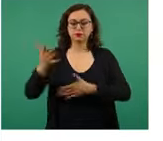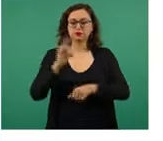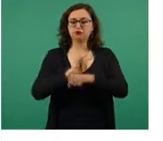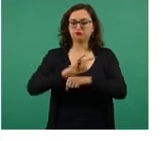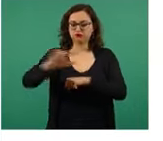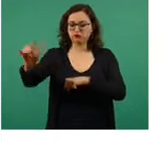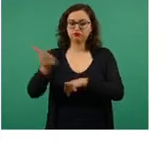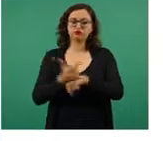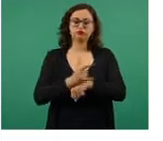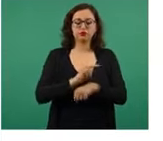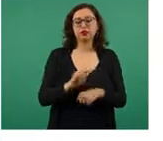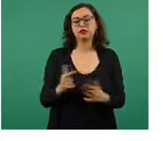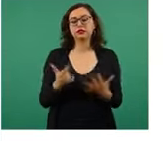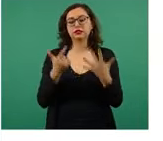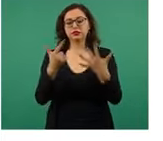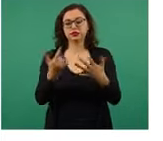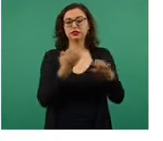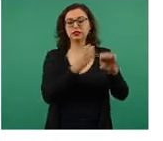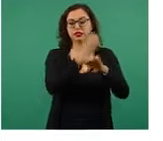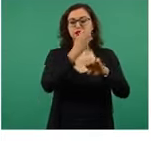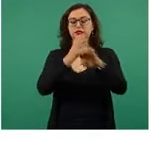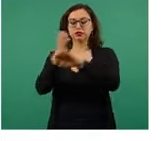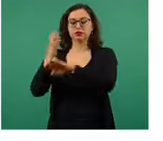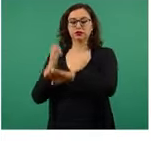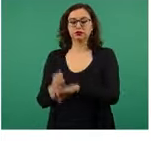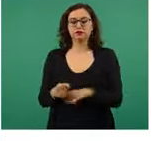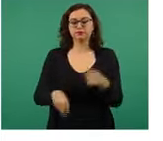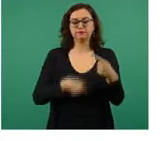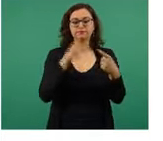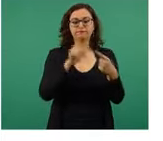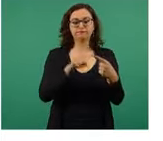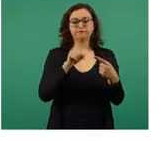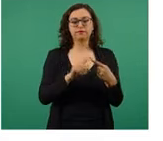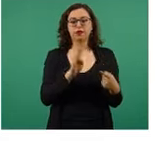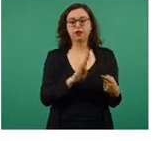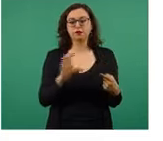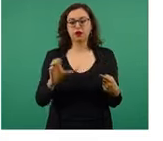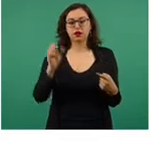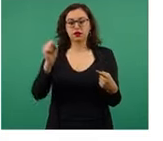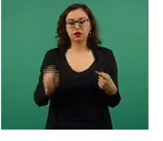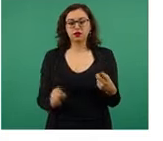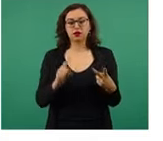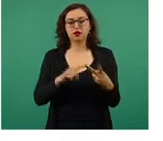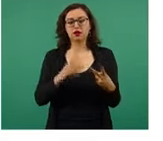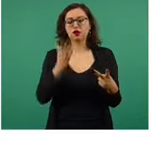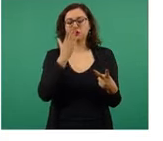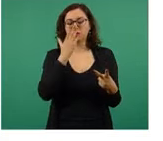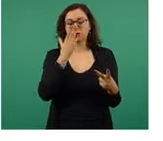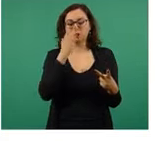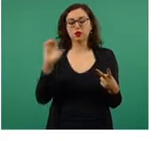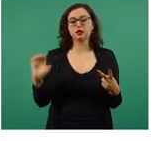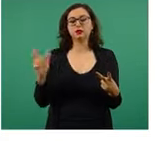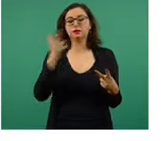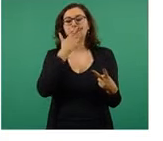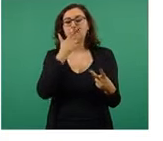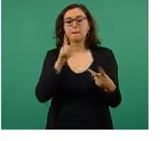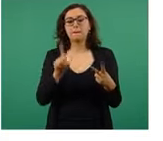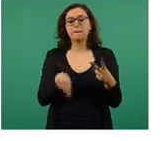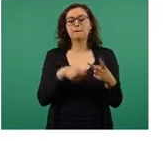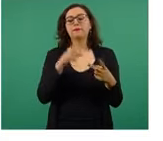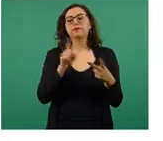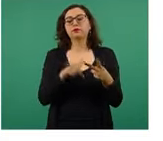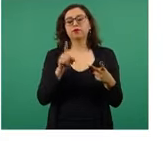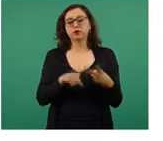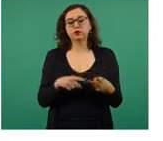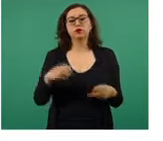para atender a 7 estados. La ruta 1 cubrirá Baja California Sur, Sonora y Chihuahua. La ruta 2,